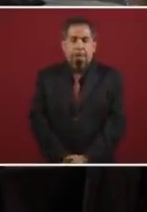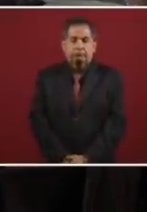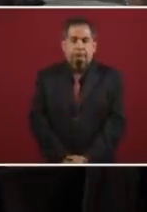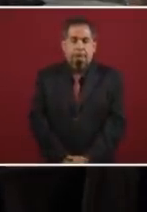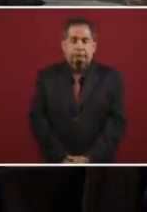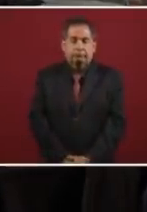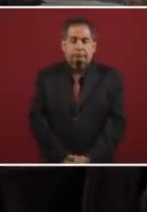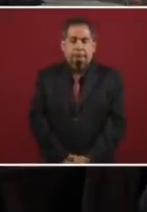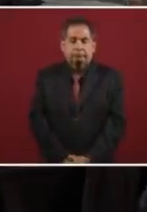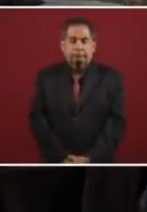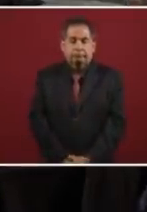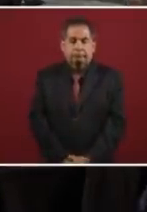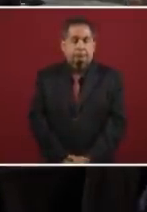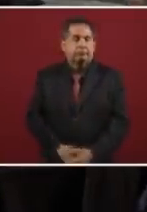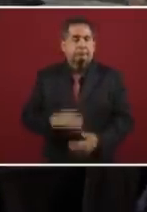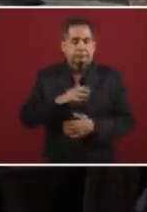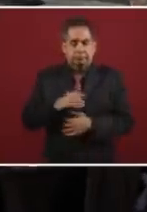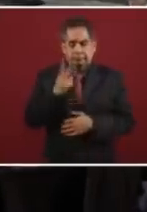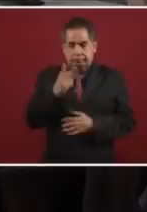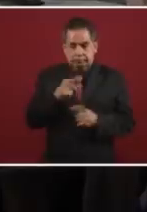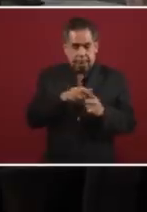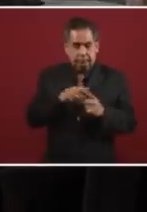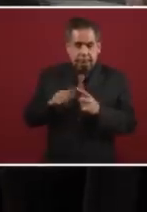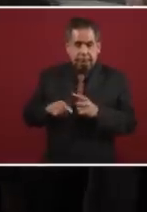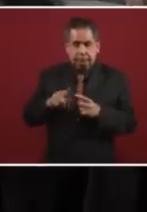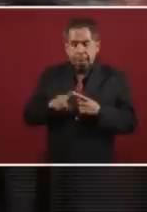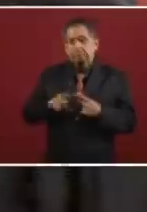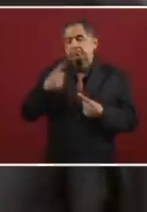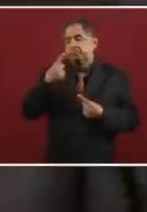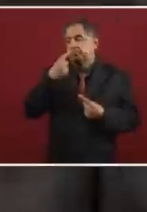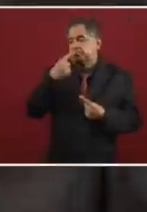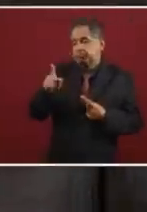bueno pues hay dos denuncias